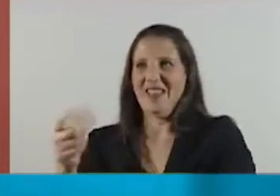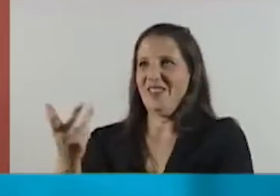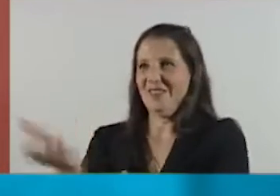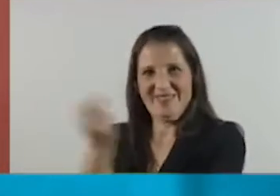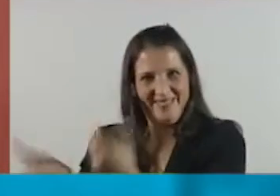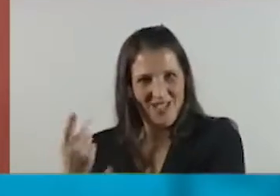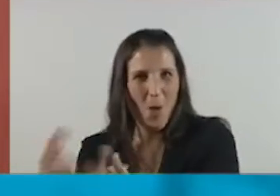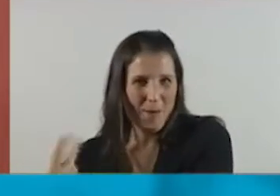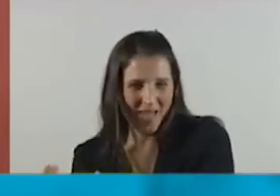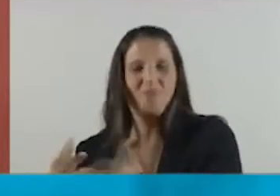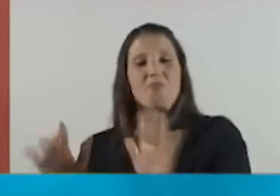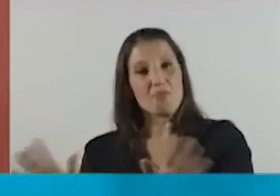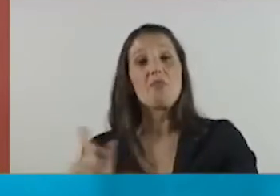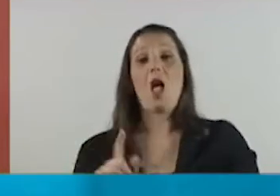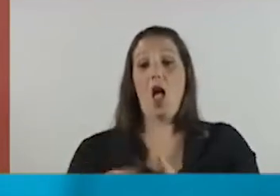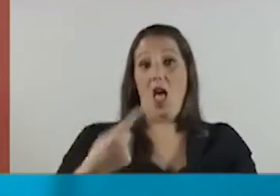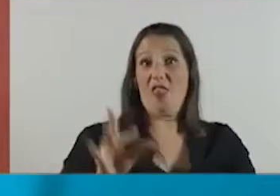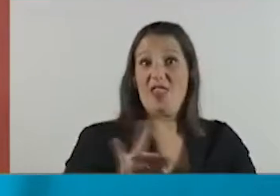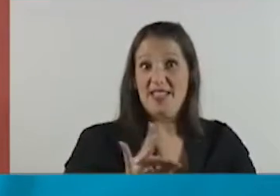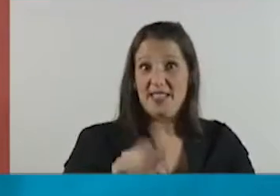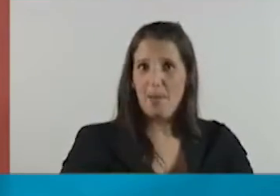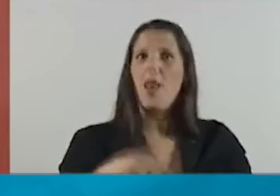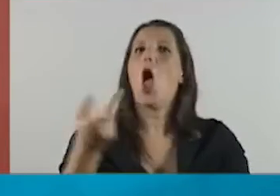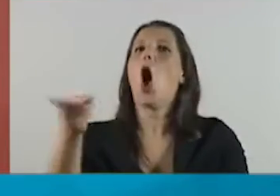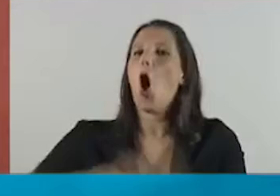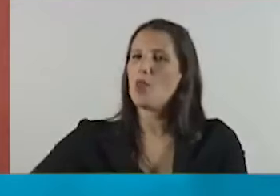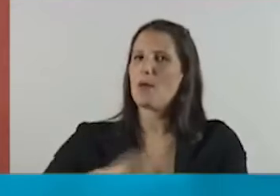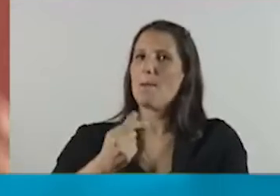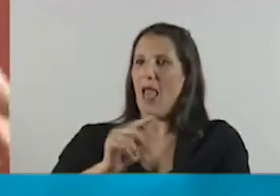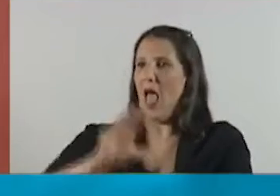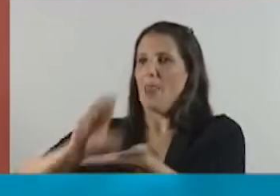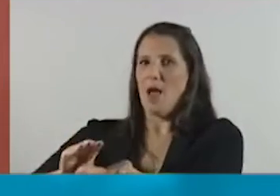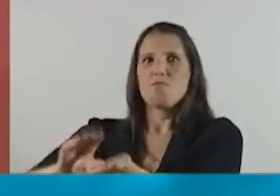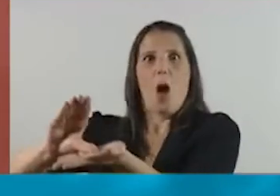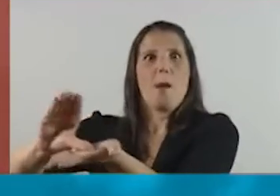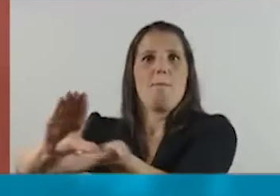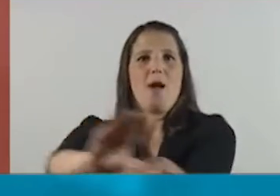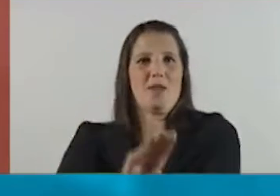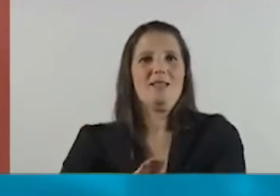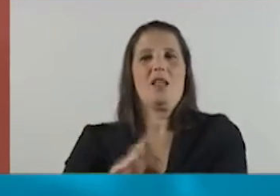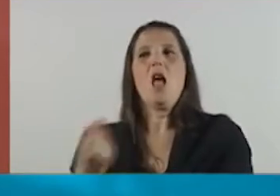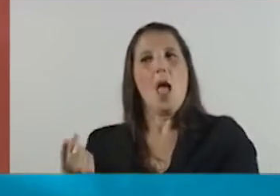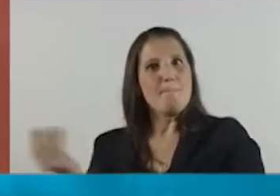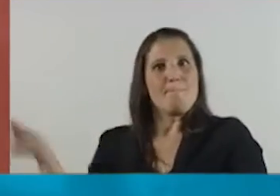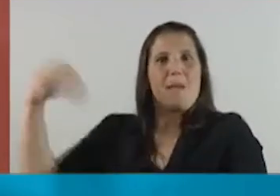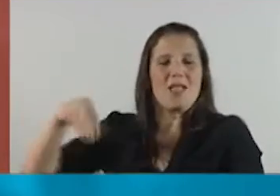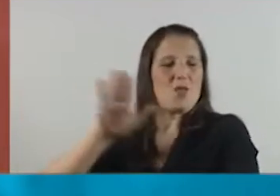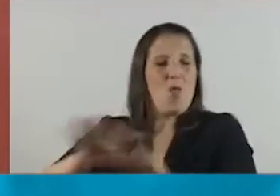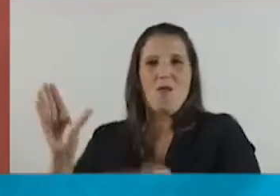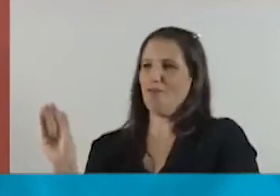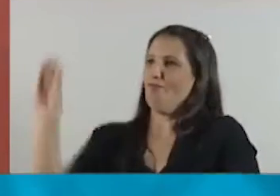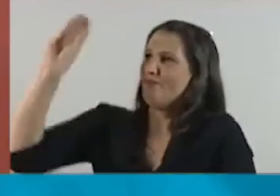en diciembre vamos a volver a aumentar los programas sociales y vamos a hacer otro pago extraordinario para los beneficiarios de la